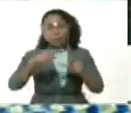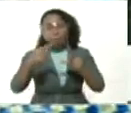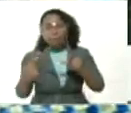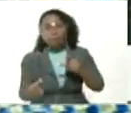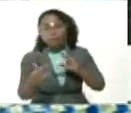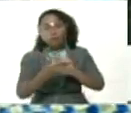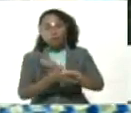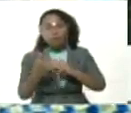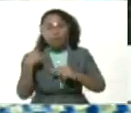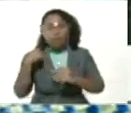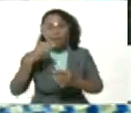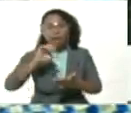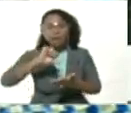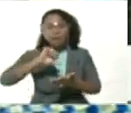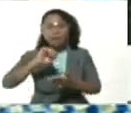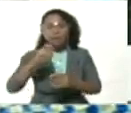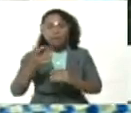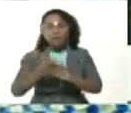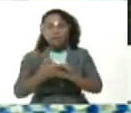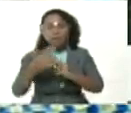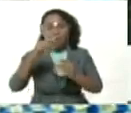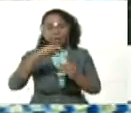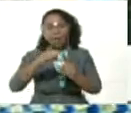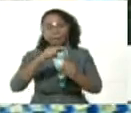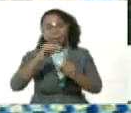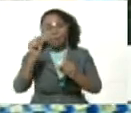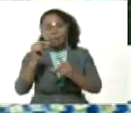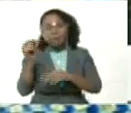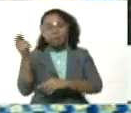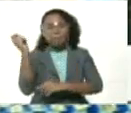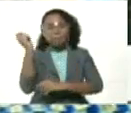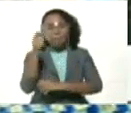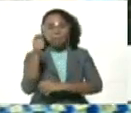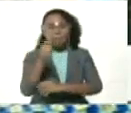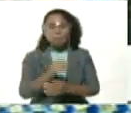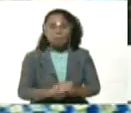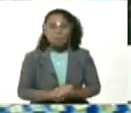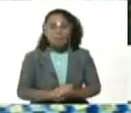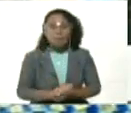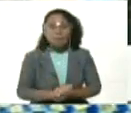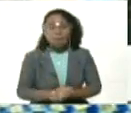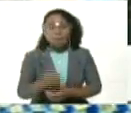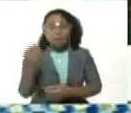básicamente con aceite de palma o oleína de palma. De más está decir,